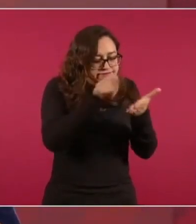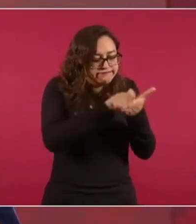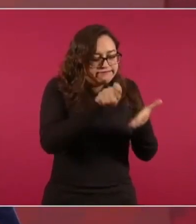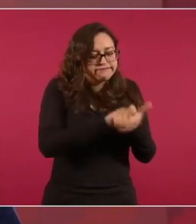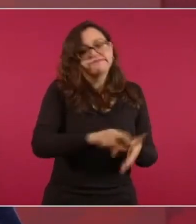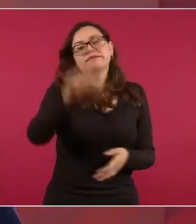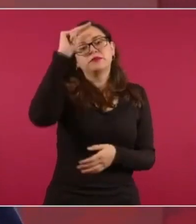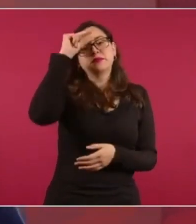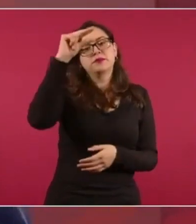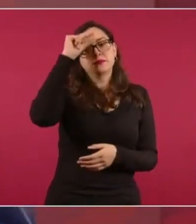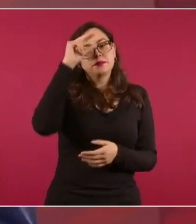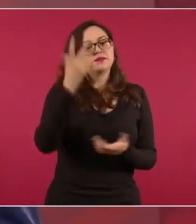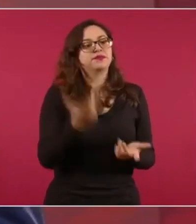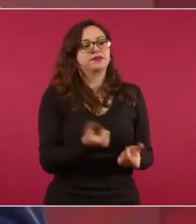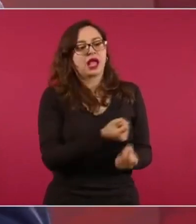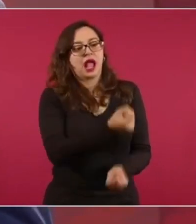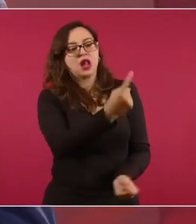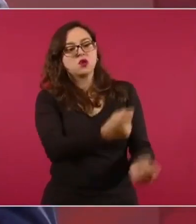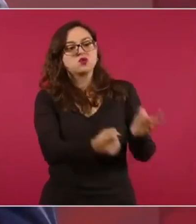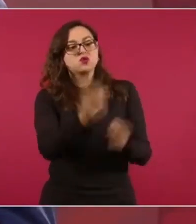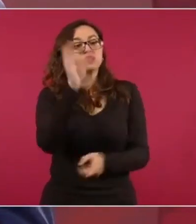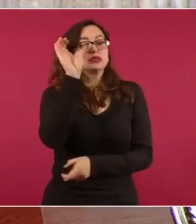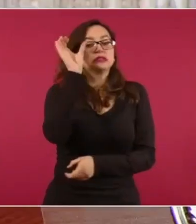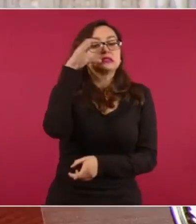incluso hasta científicos